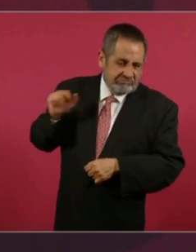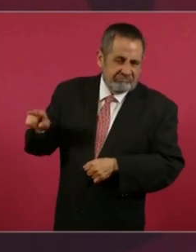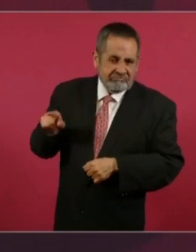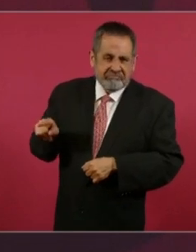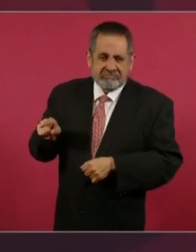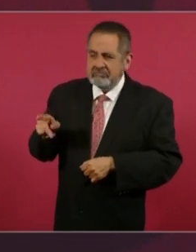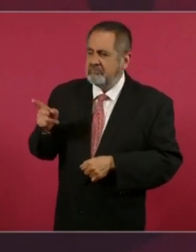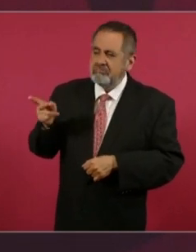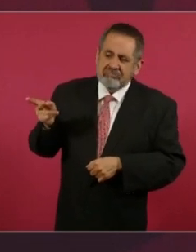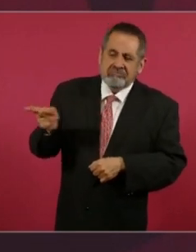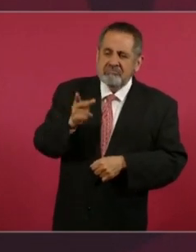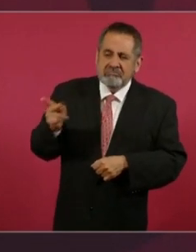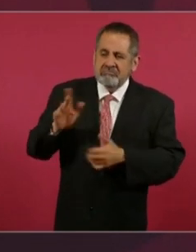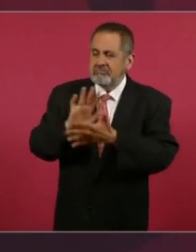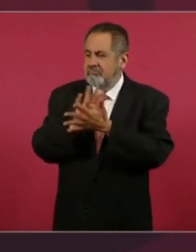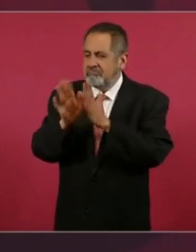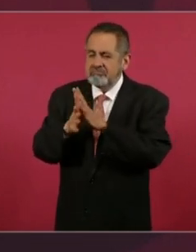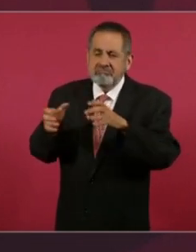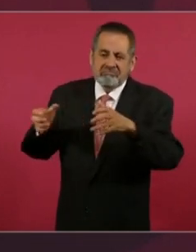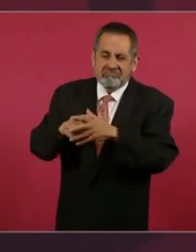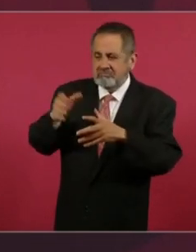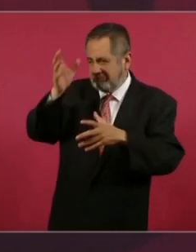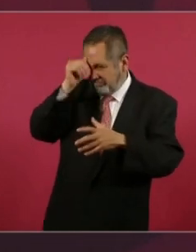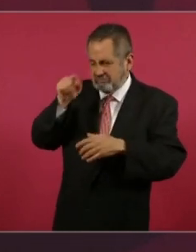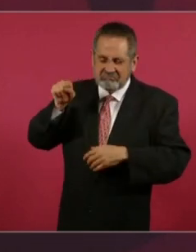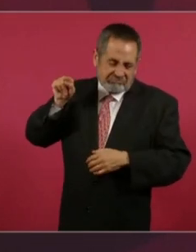ya se pusieron de acuerdo y ya